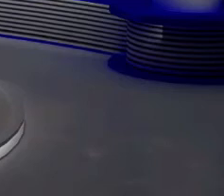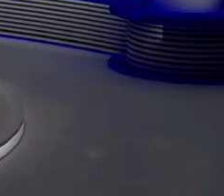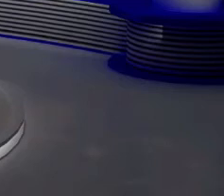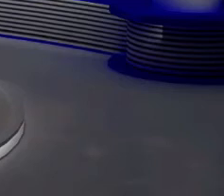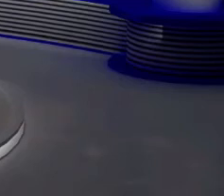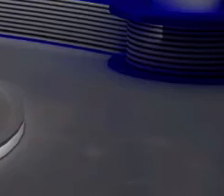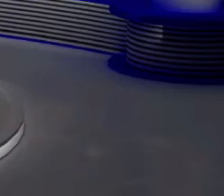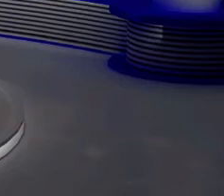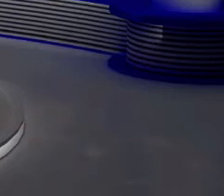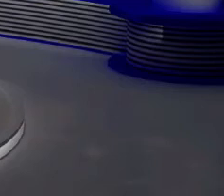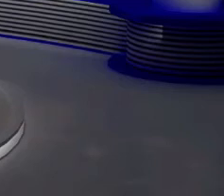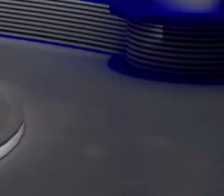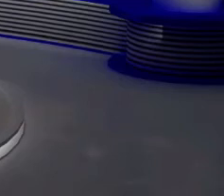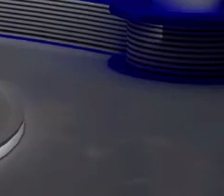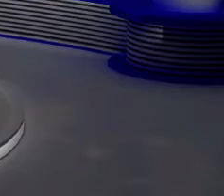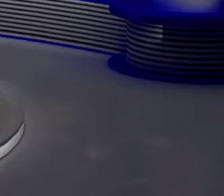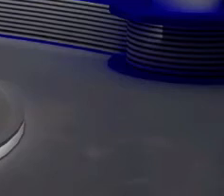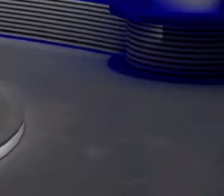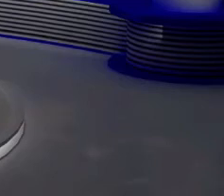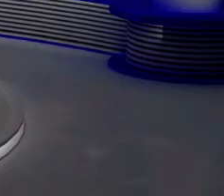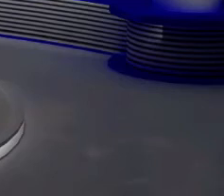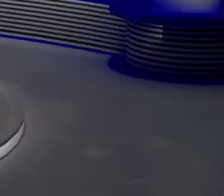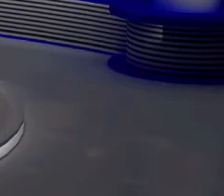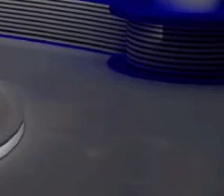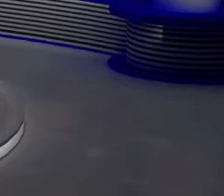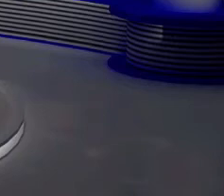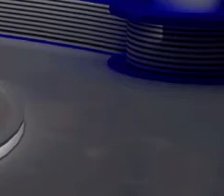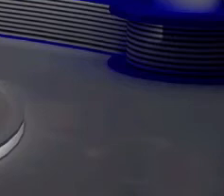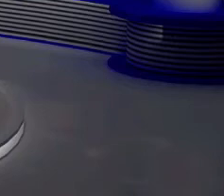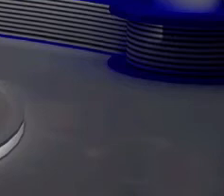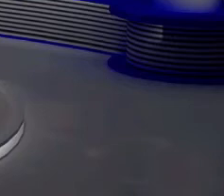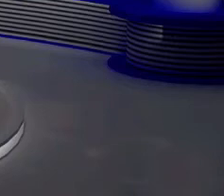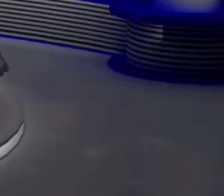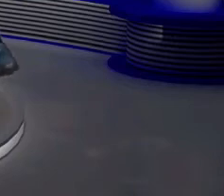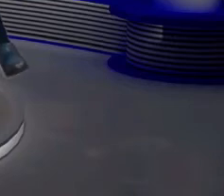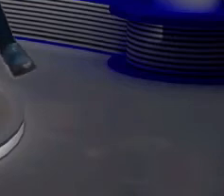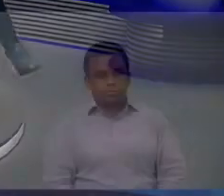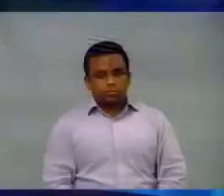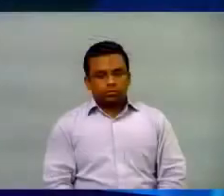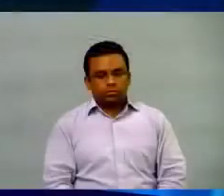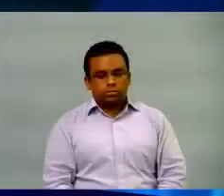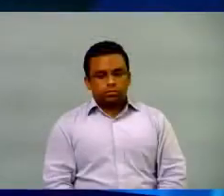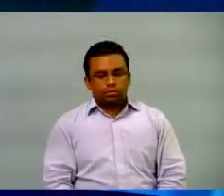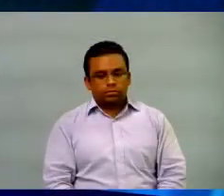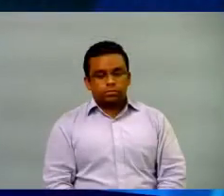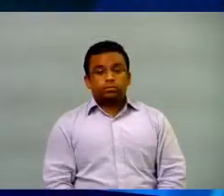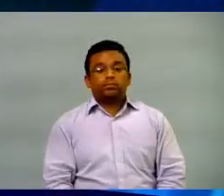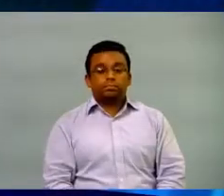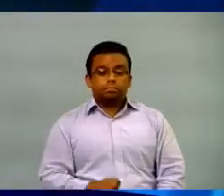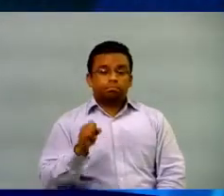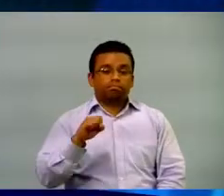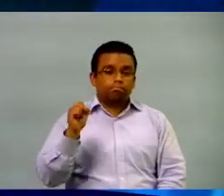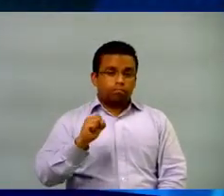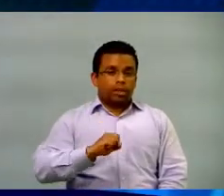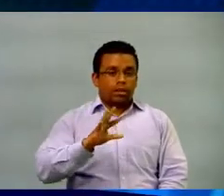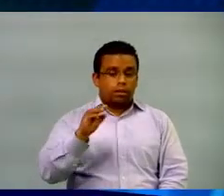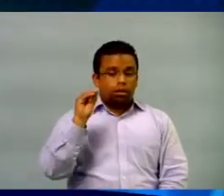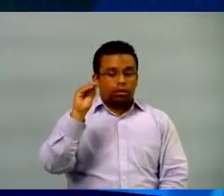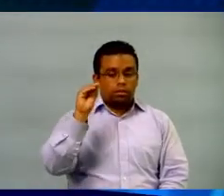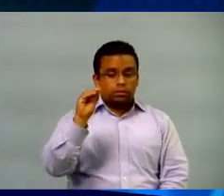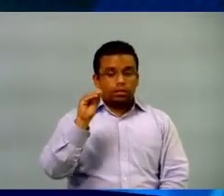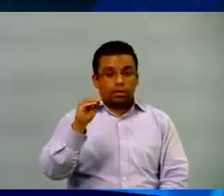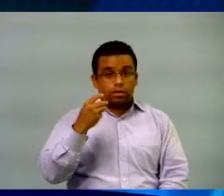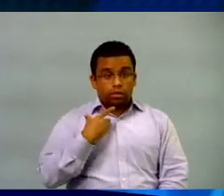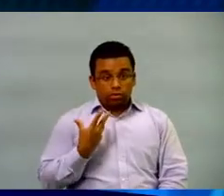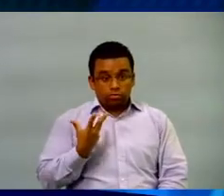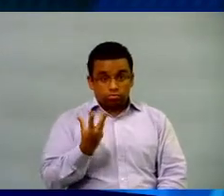Fernando Bedoya tiene un grato recuerdo de su colegio en la primaria, decirles que estamos